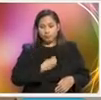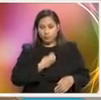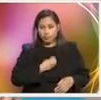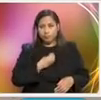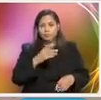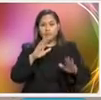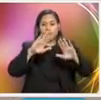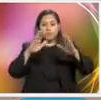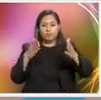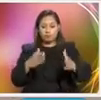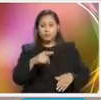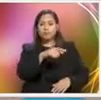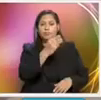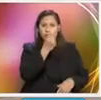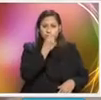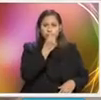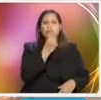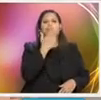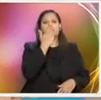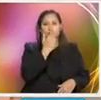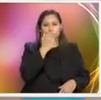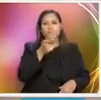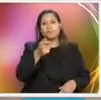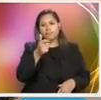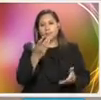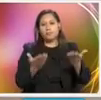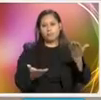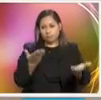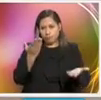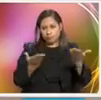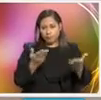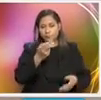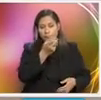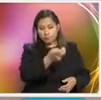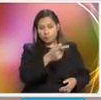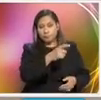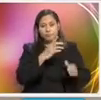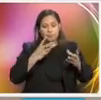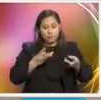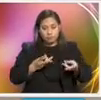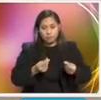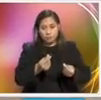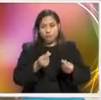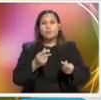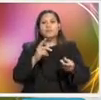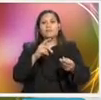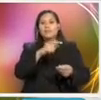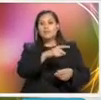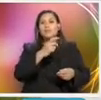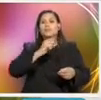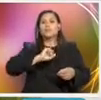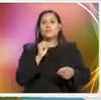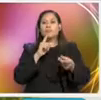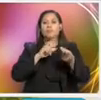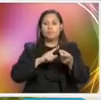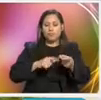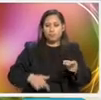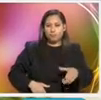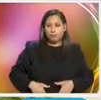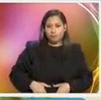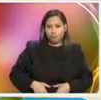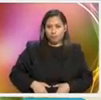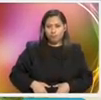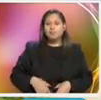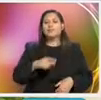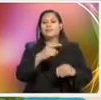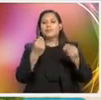curvas, coman carbohidrato, pero no en exceso, porque ese es el que se va directo a la lonjita y entonces ya no pierdes pierdes